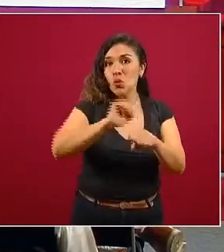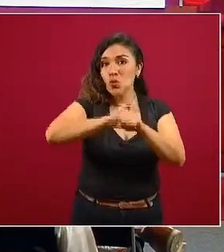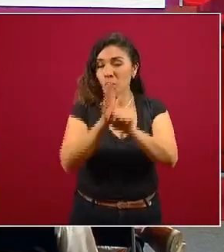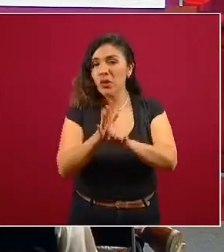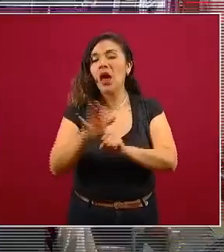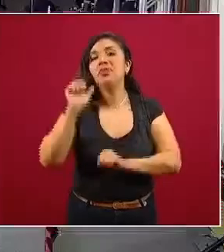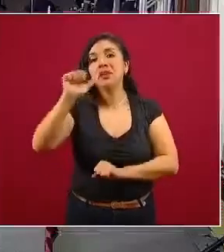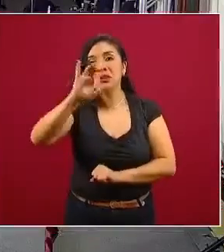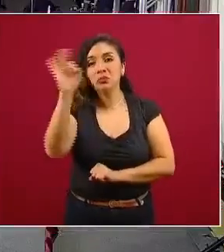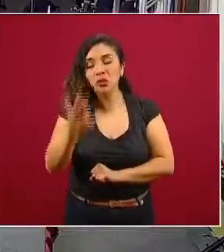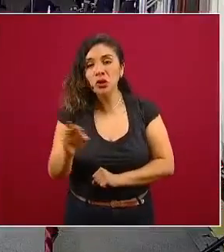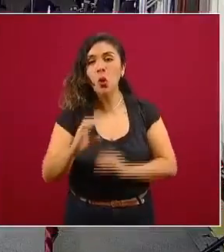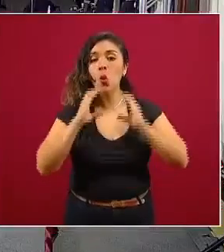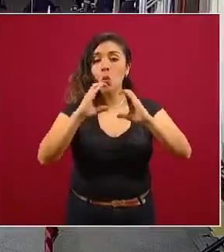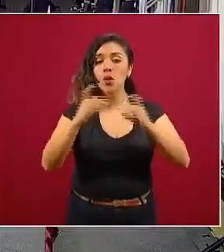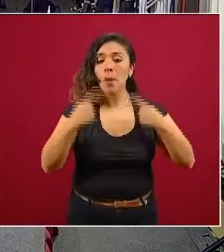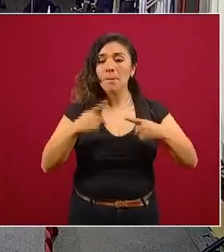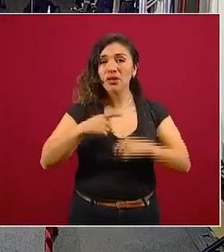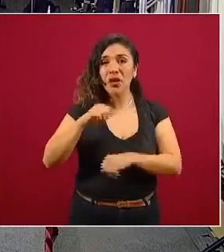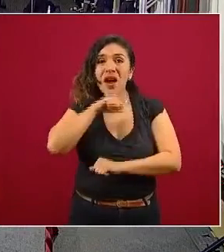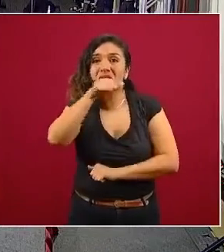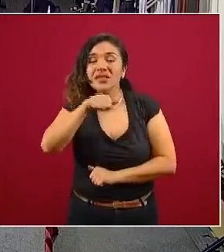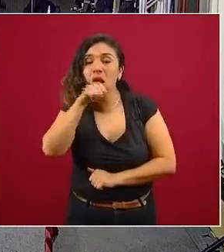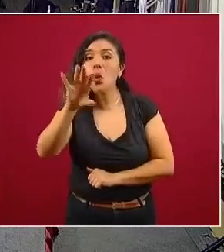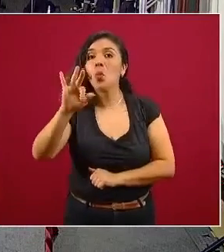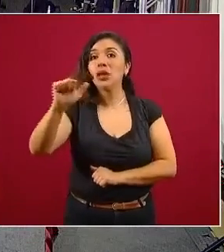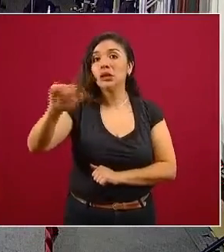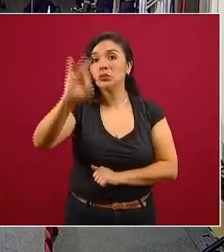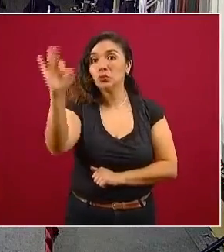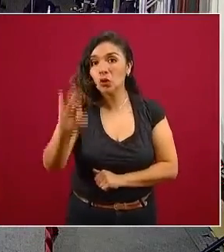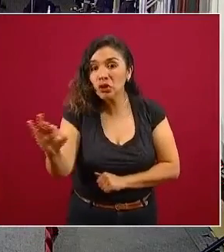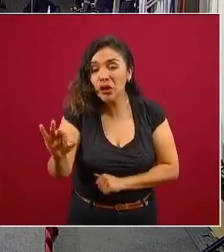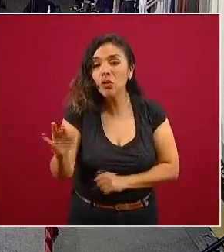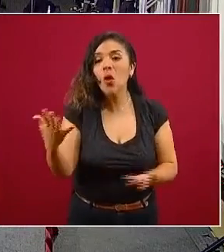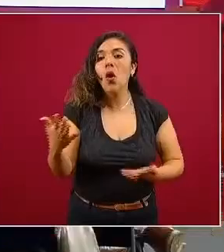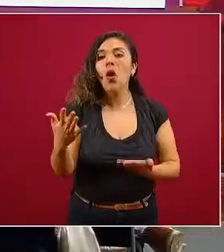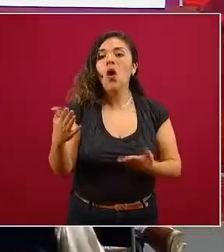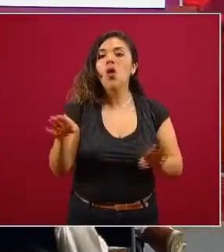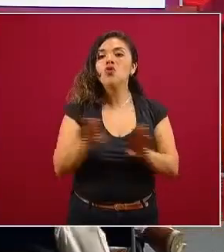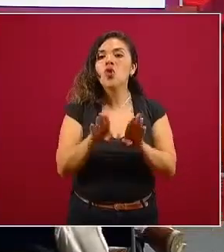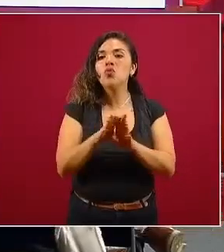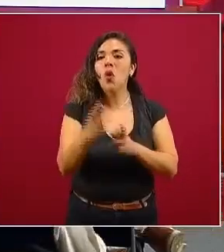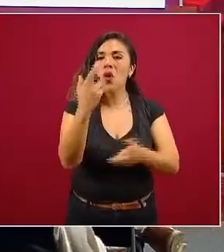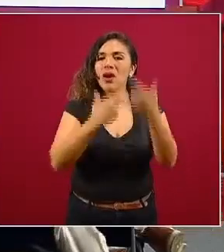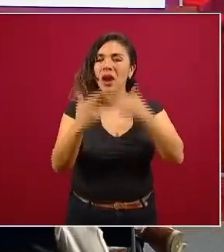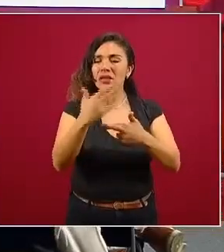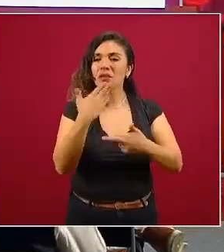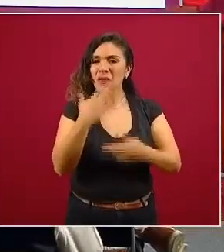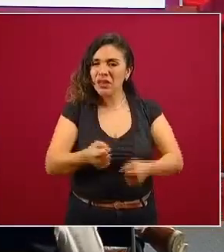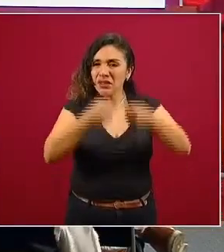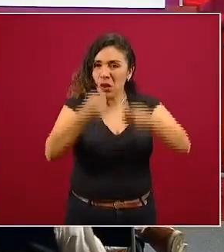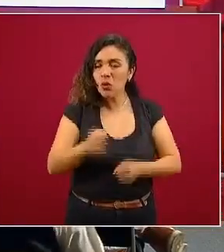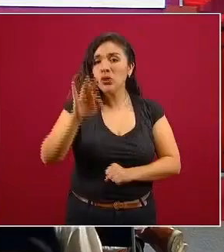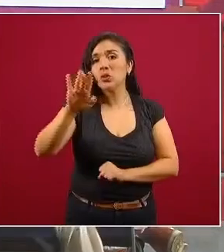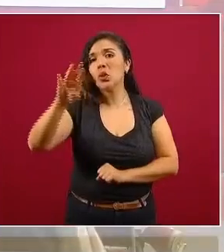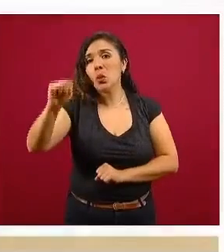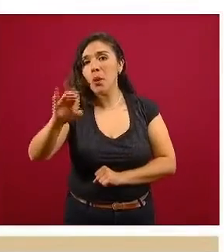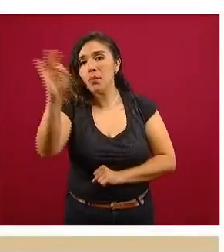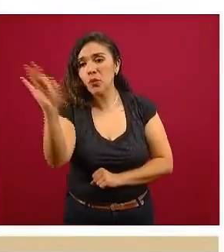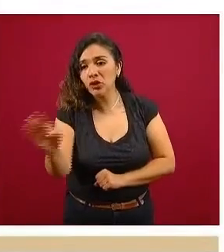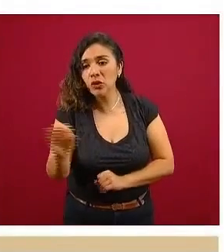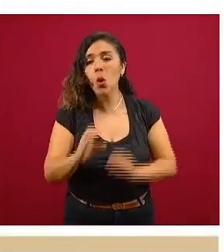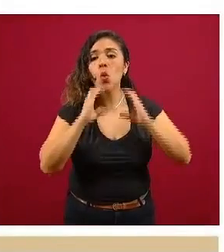16%, cuidados para adultos mayores 46%, construcción y retorno seguro